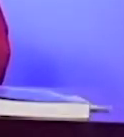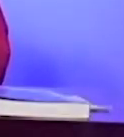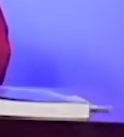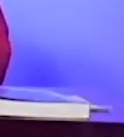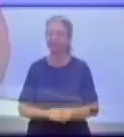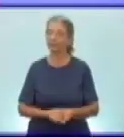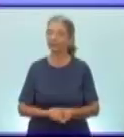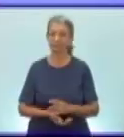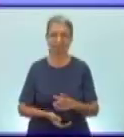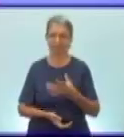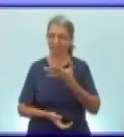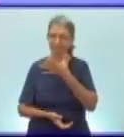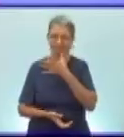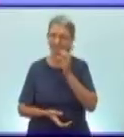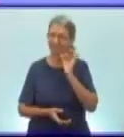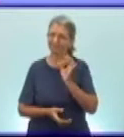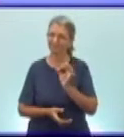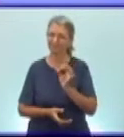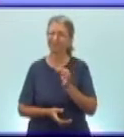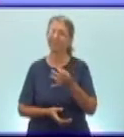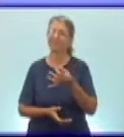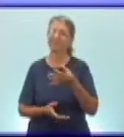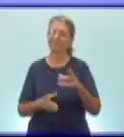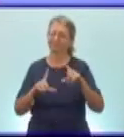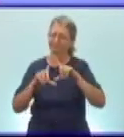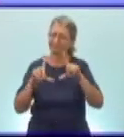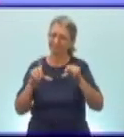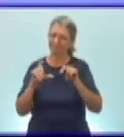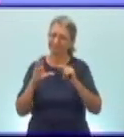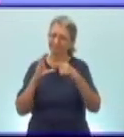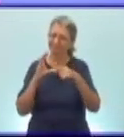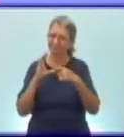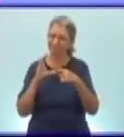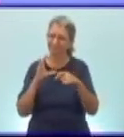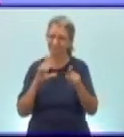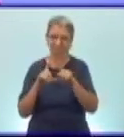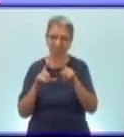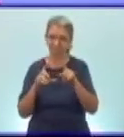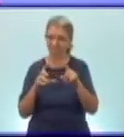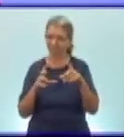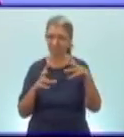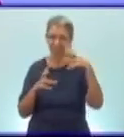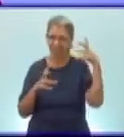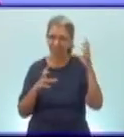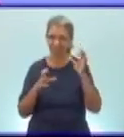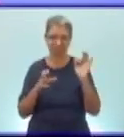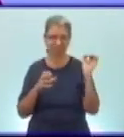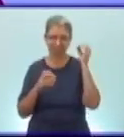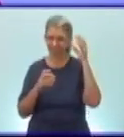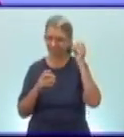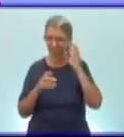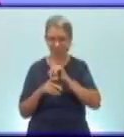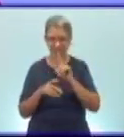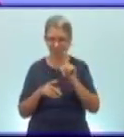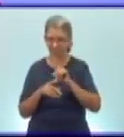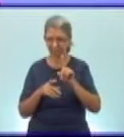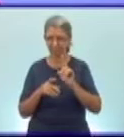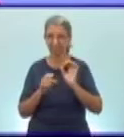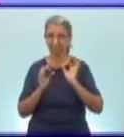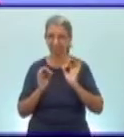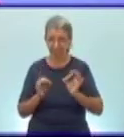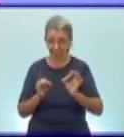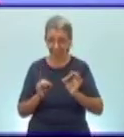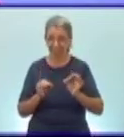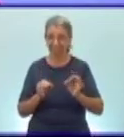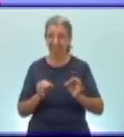Increíble, ¿verdad? Las imágenes que acaban de ver no son precisamente una película de ciencia ficción, son referidas a aquel fenómeno que ya